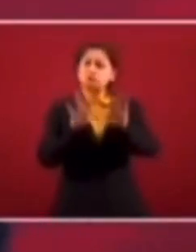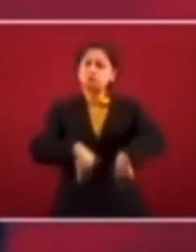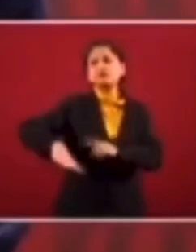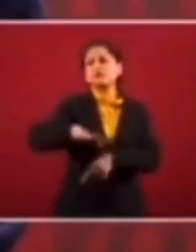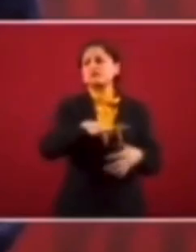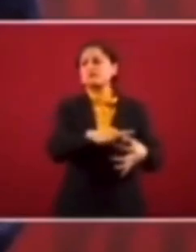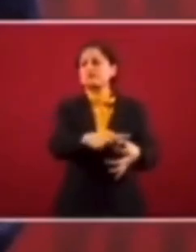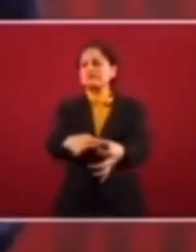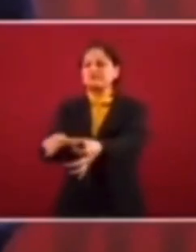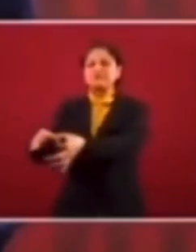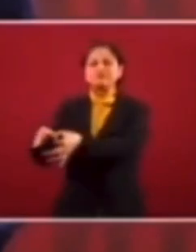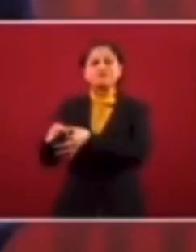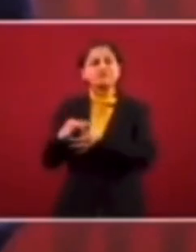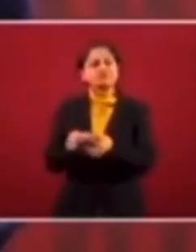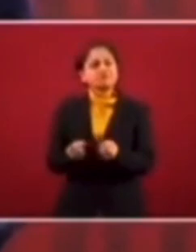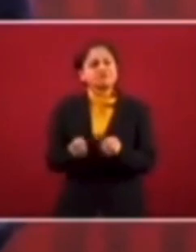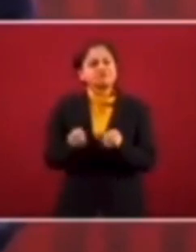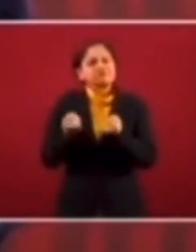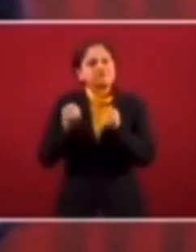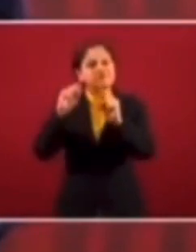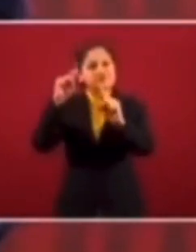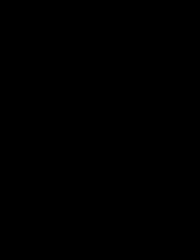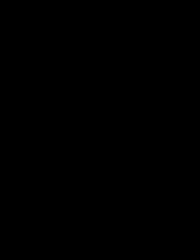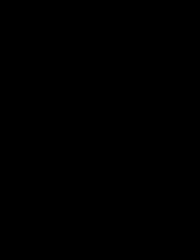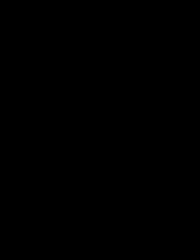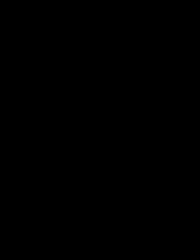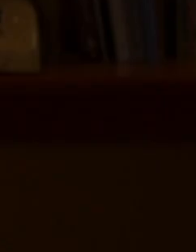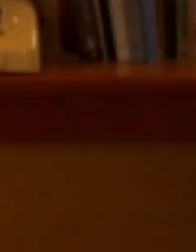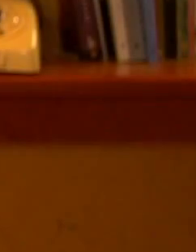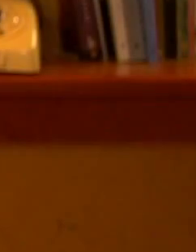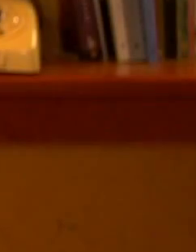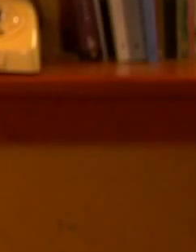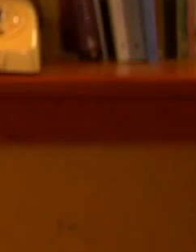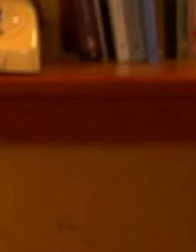afianzar el propósito de la transformación.